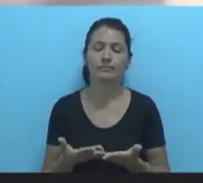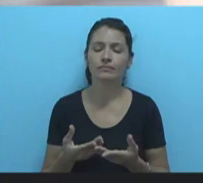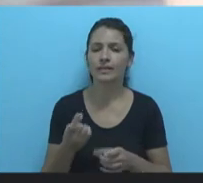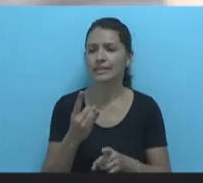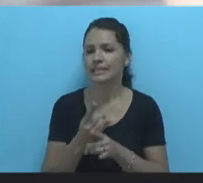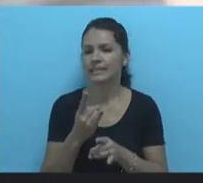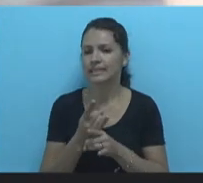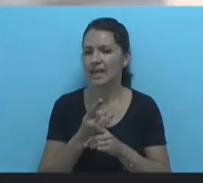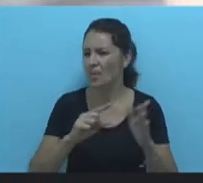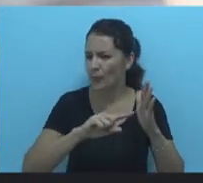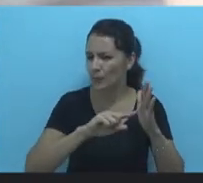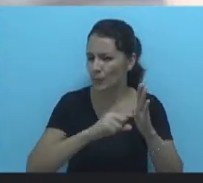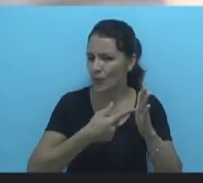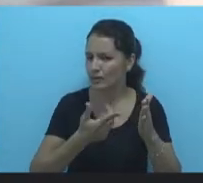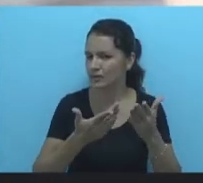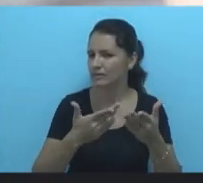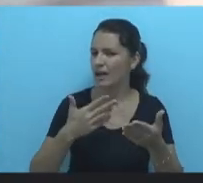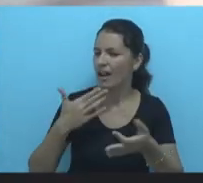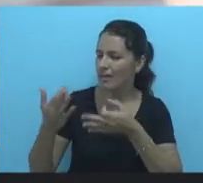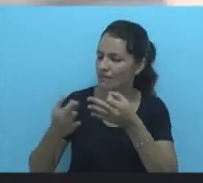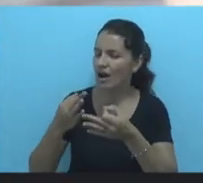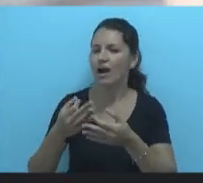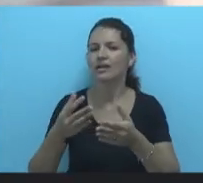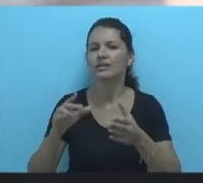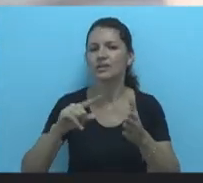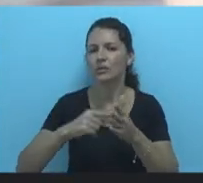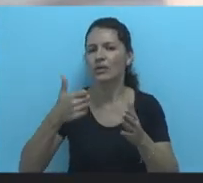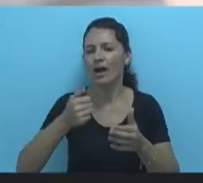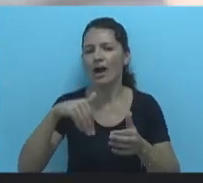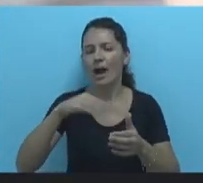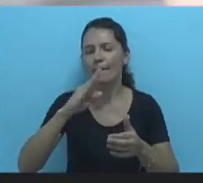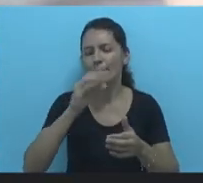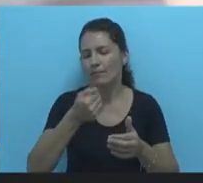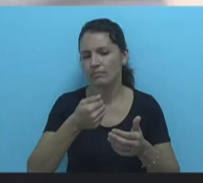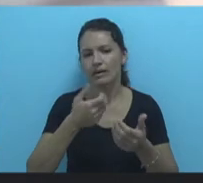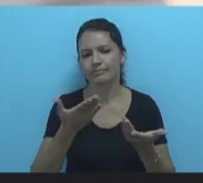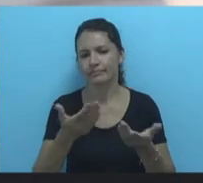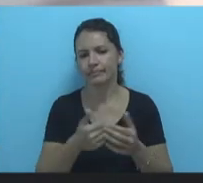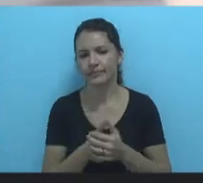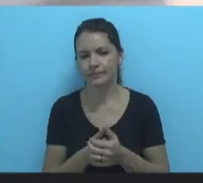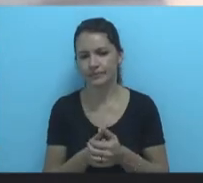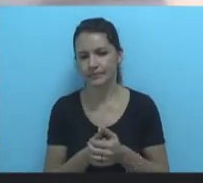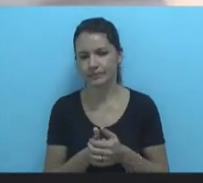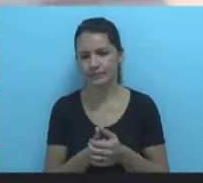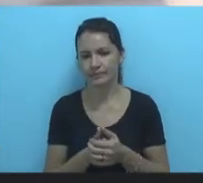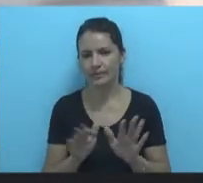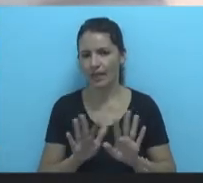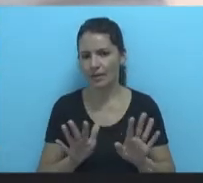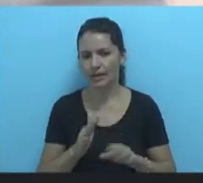el debate público en la Nación el AMBA, la Ciudad de Buenos Aires o el conurbano. Así que simplemente hacer esta aclaración, señor